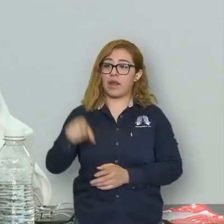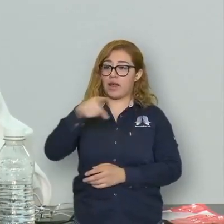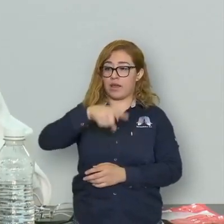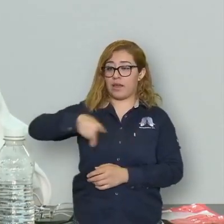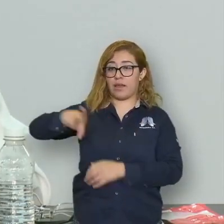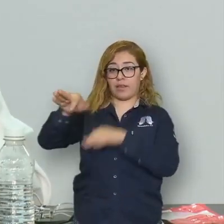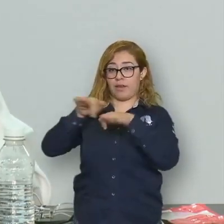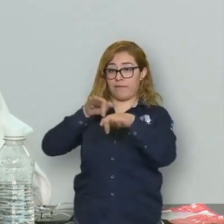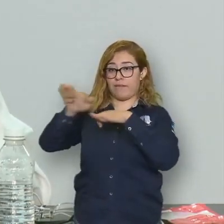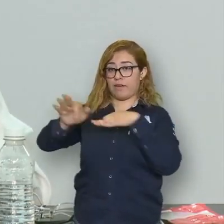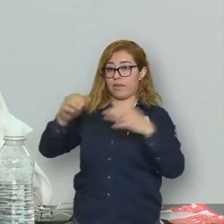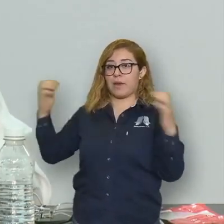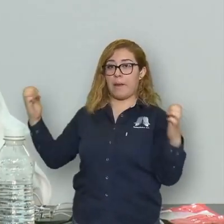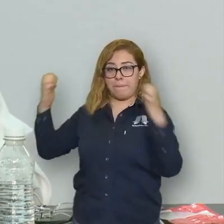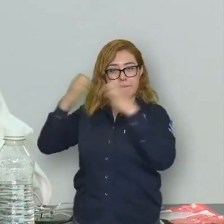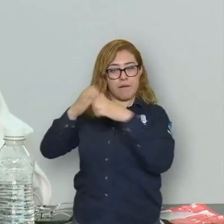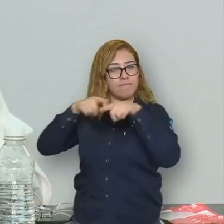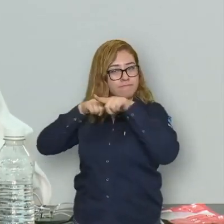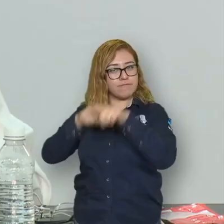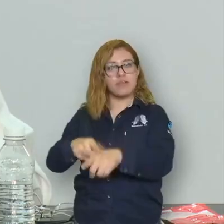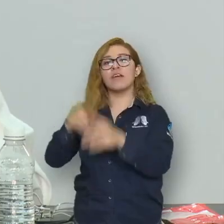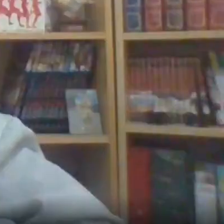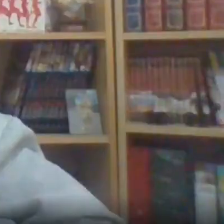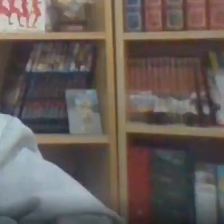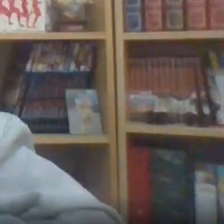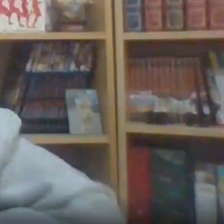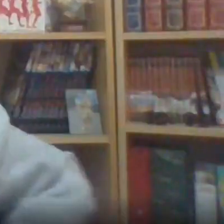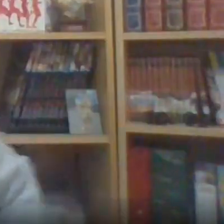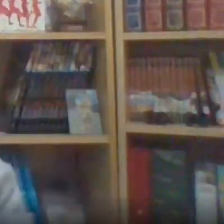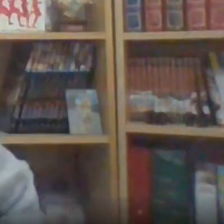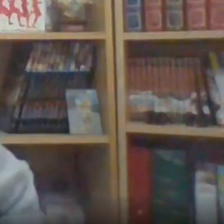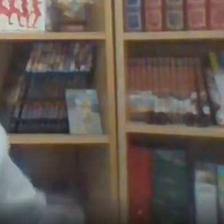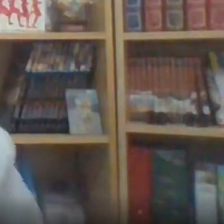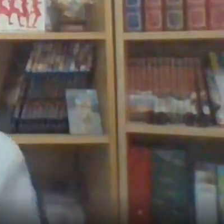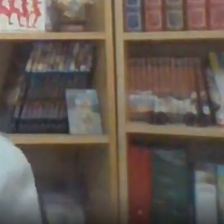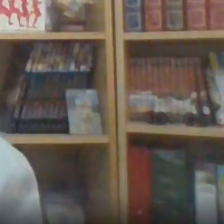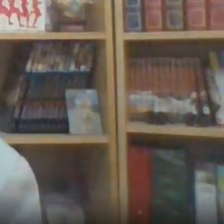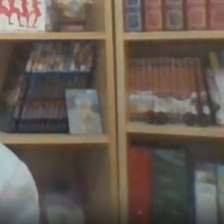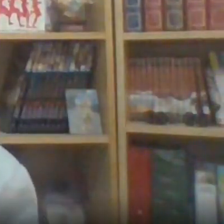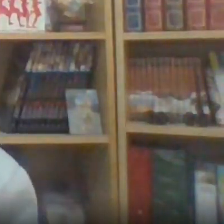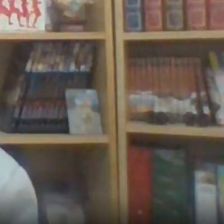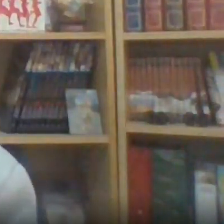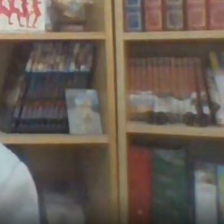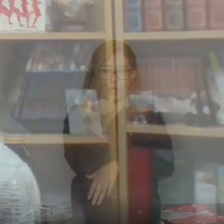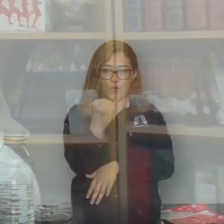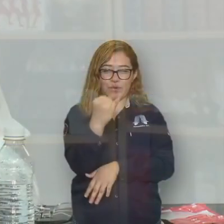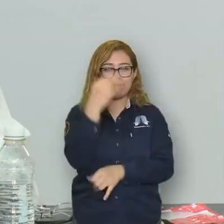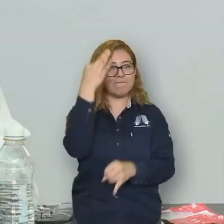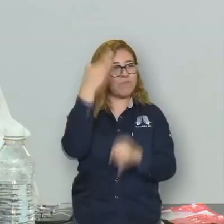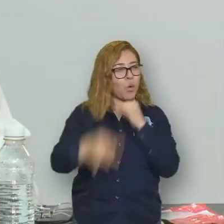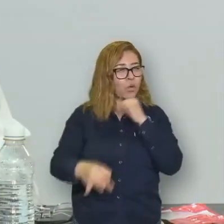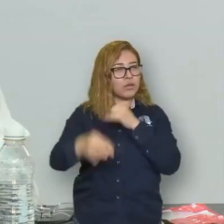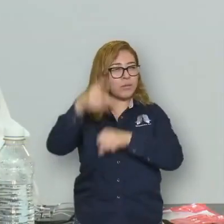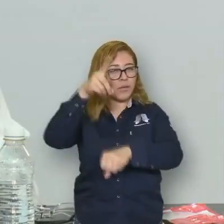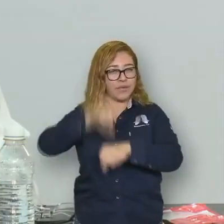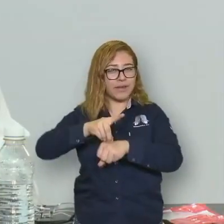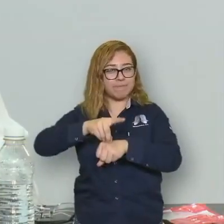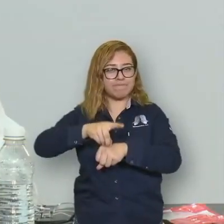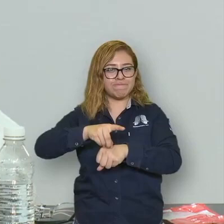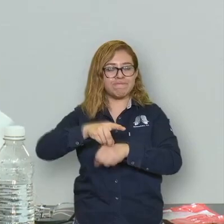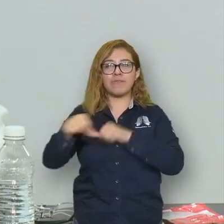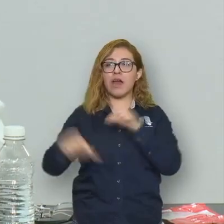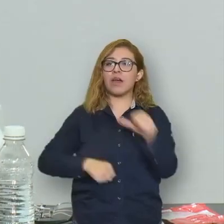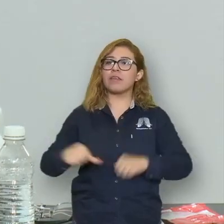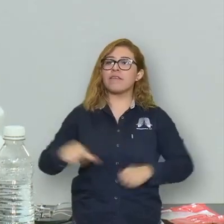5 de junio concluyeron las clases a distancia para la educación básica en san luís potosí es el último día de